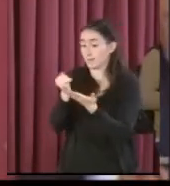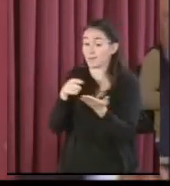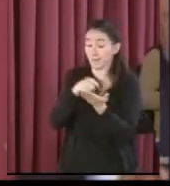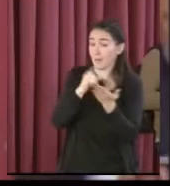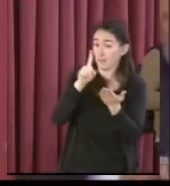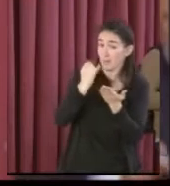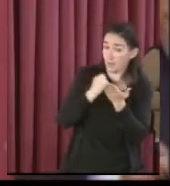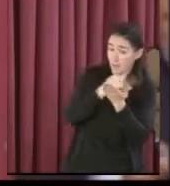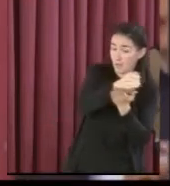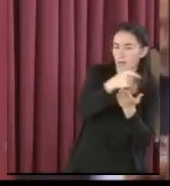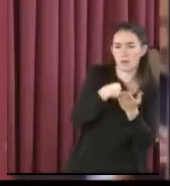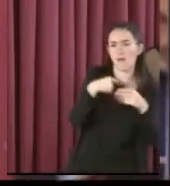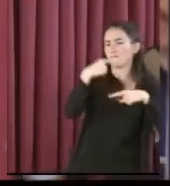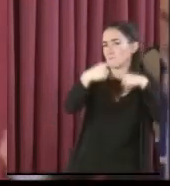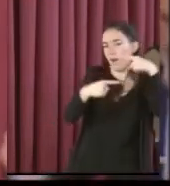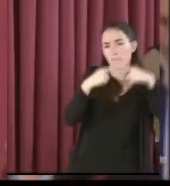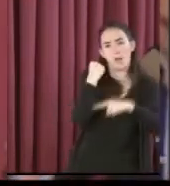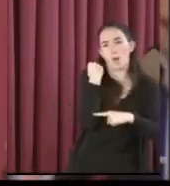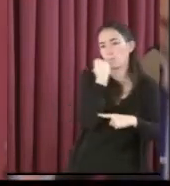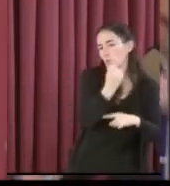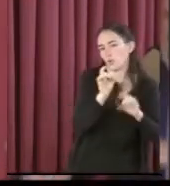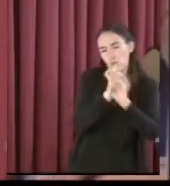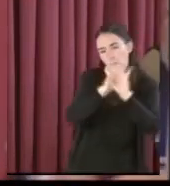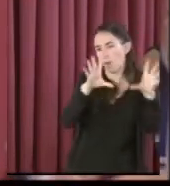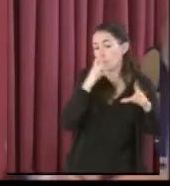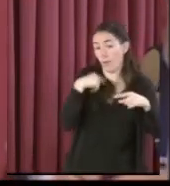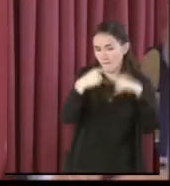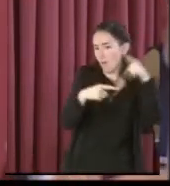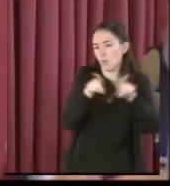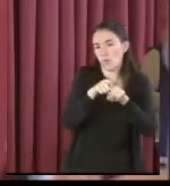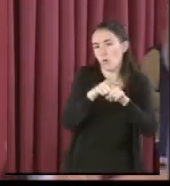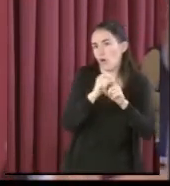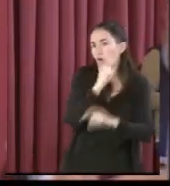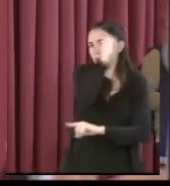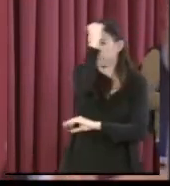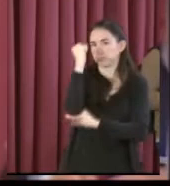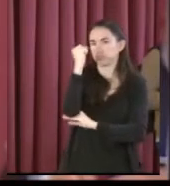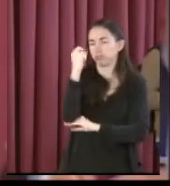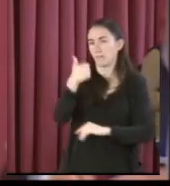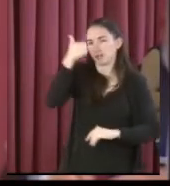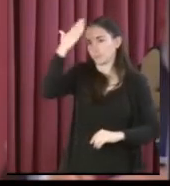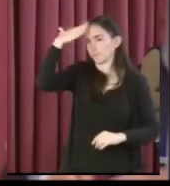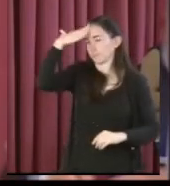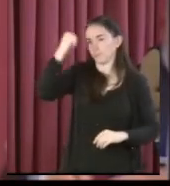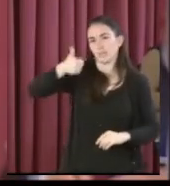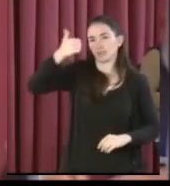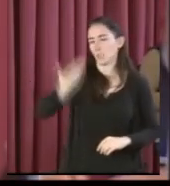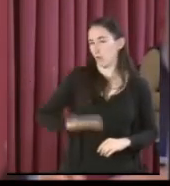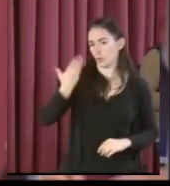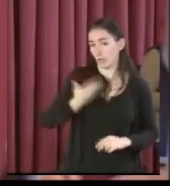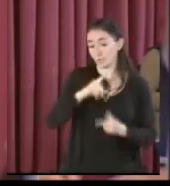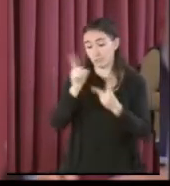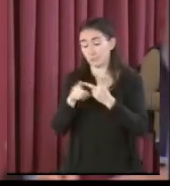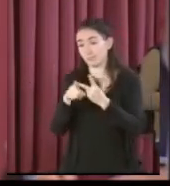primera es el apoyo a la familia como pilar básico de nuestra estructura social. Y la segunda es la promoción de la